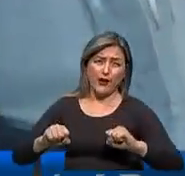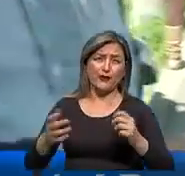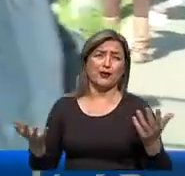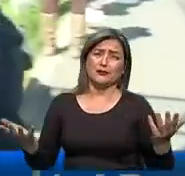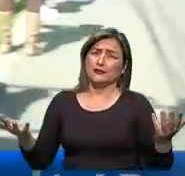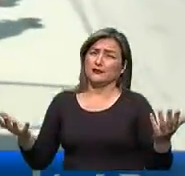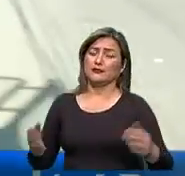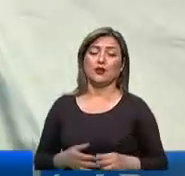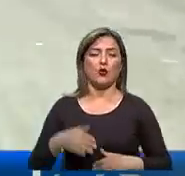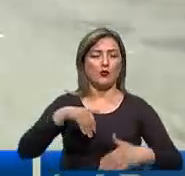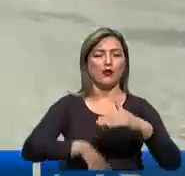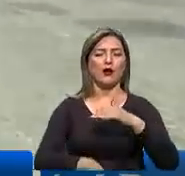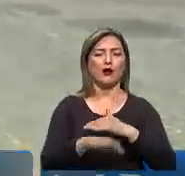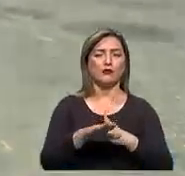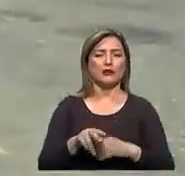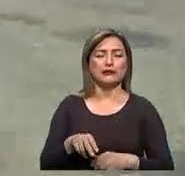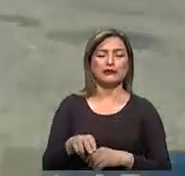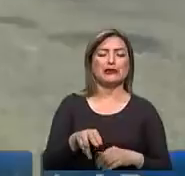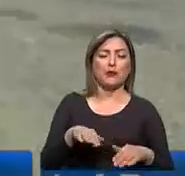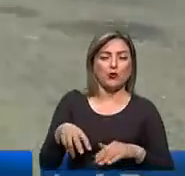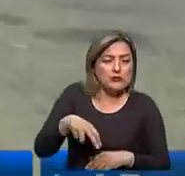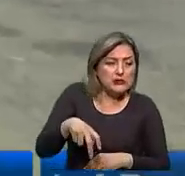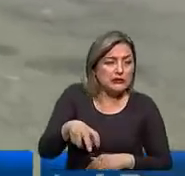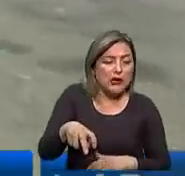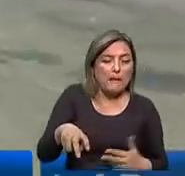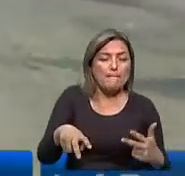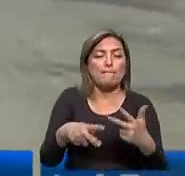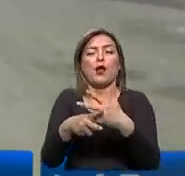parte inferior, o mucho peor, que les roben, ¿ya? Entonces